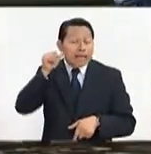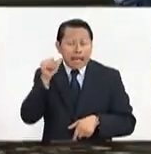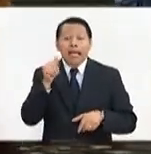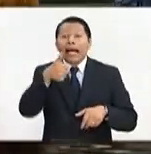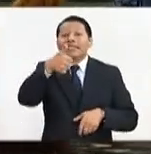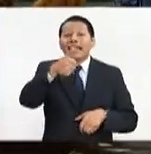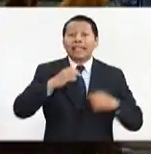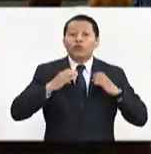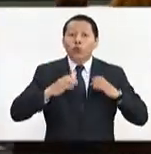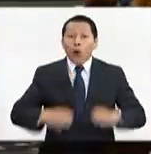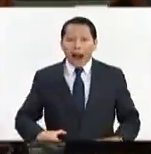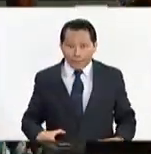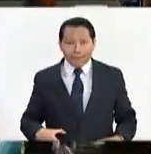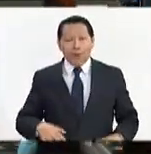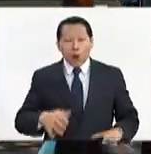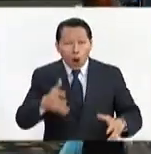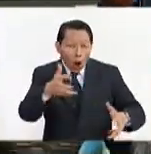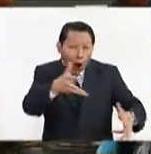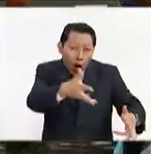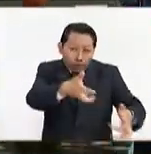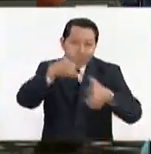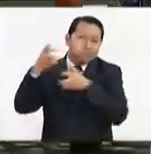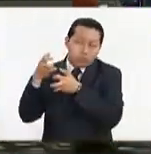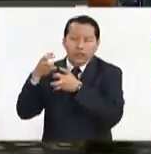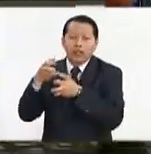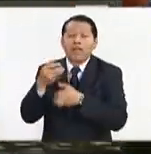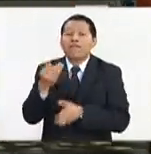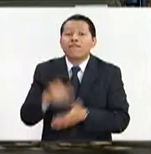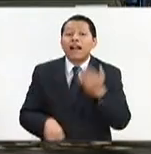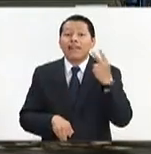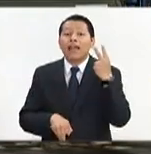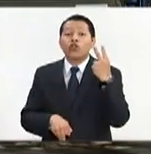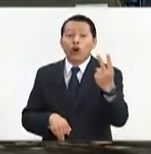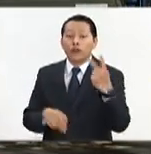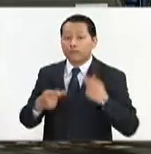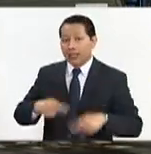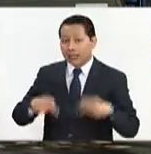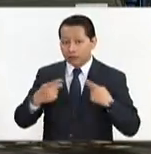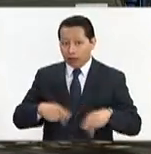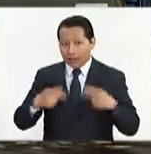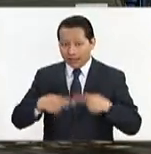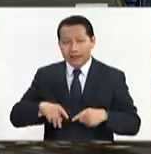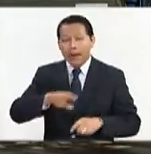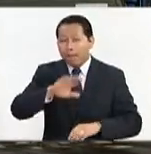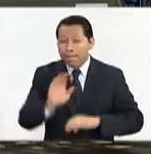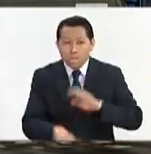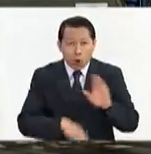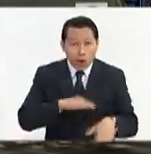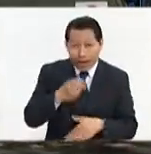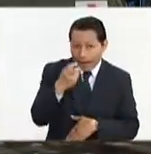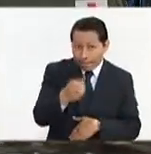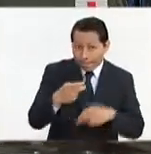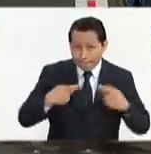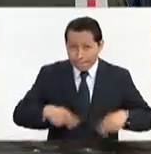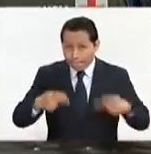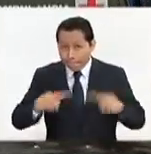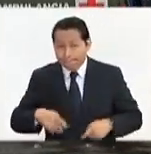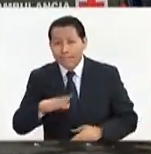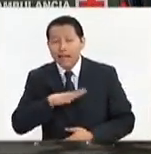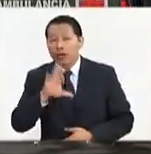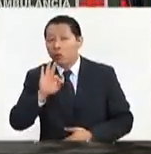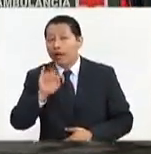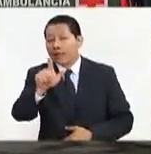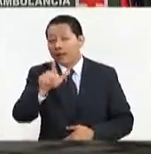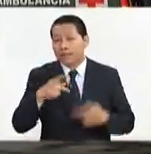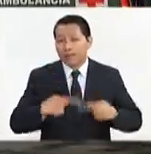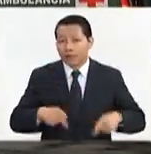más, por lo que ya únicamente restaría encontrar a 2 personas. El número de fallecidos en dicho inmueble aumentó a